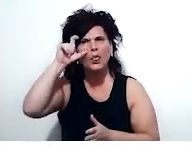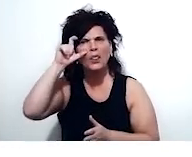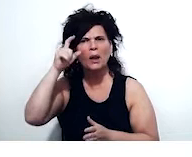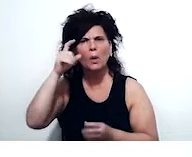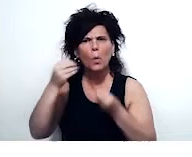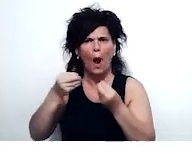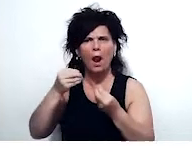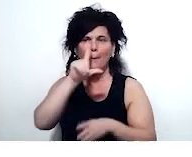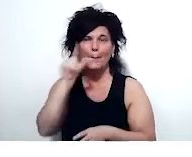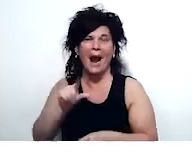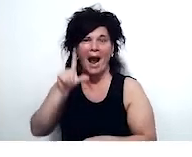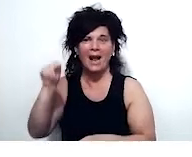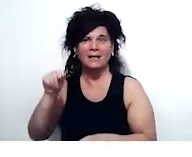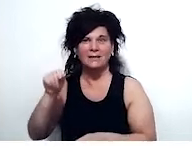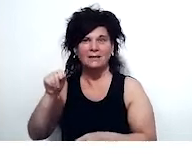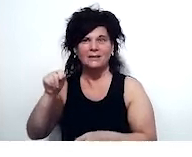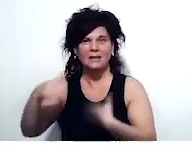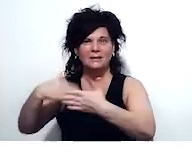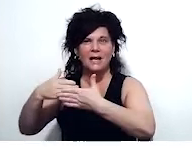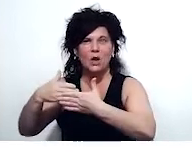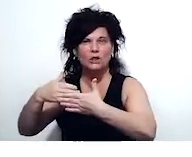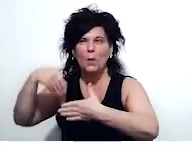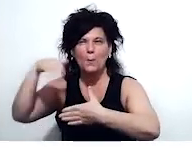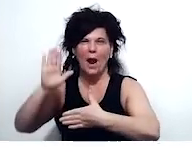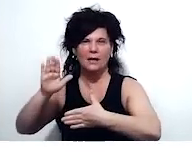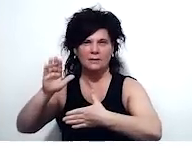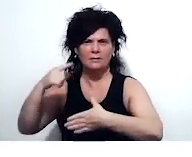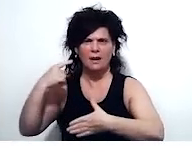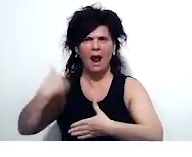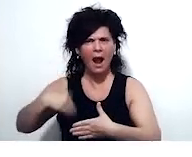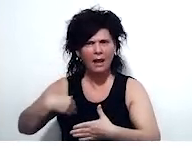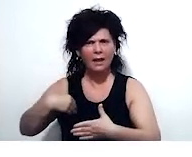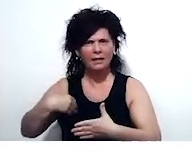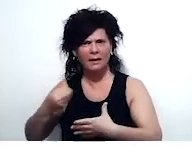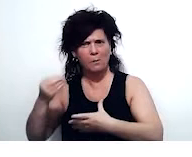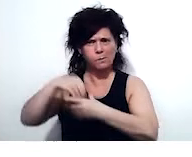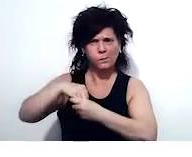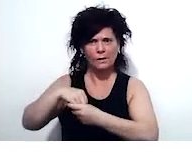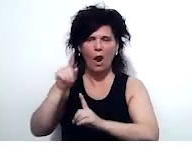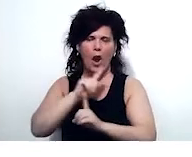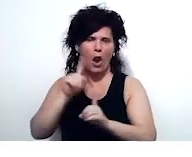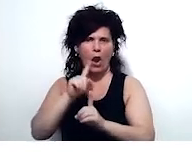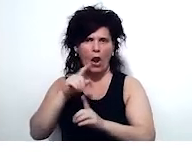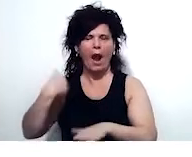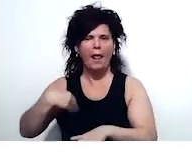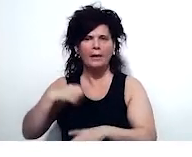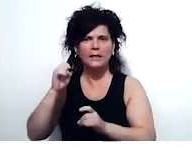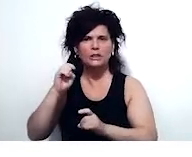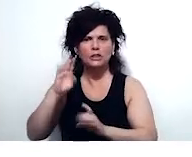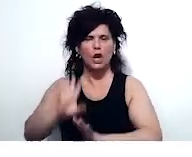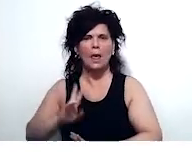también le dicen. Son los países más desarrollados. ¿Argentina es país de la OCDE? No, Argentina es observador de la